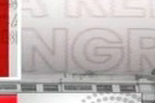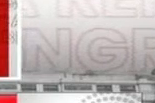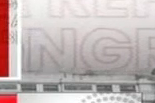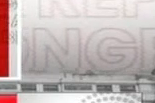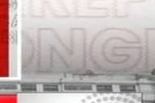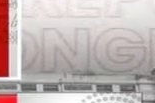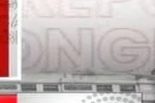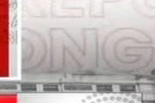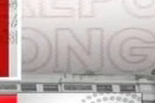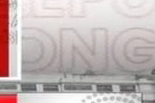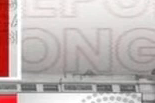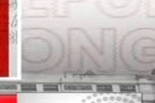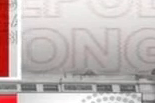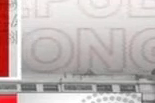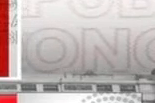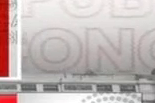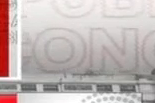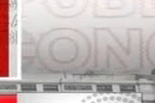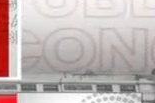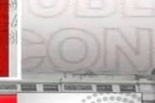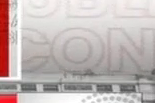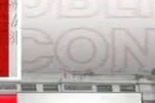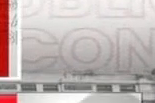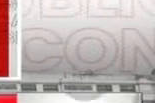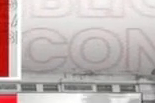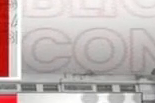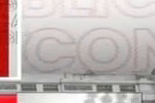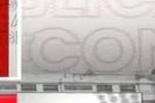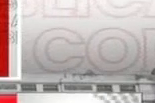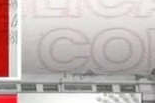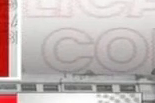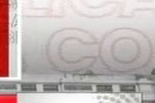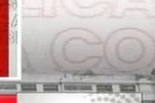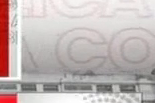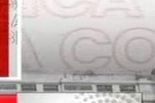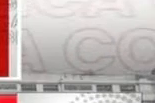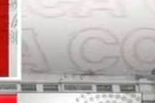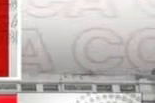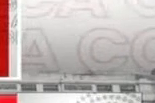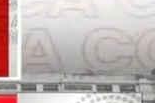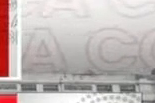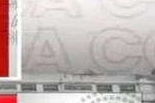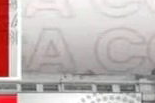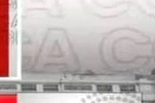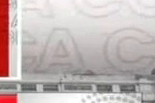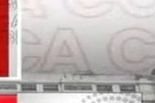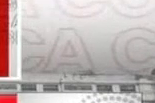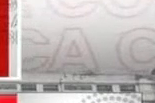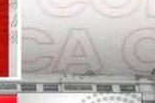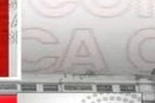Apurímac, en Ayacucho, en Huánuco, en Trujillo, en Cajamarca.